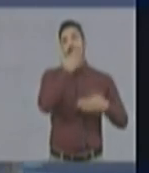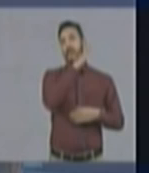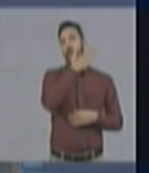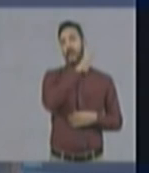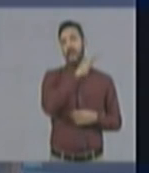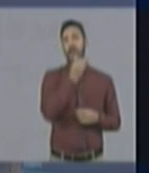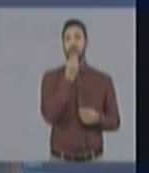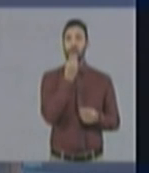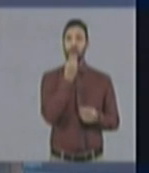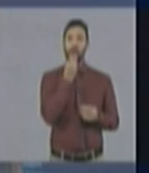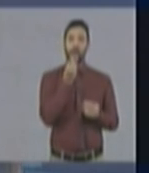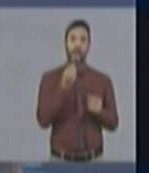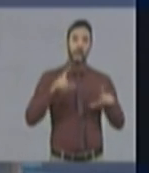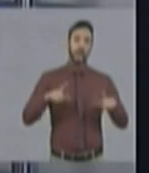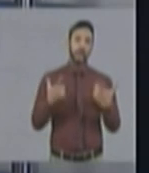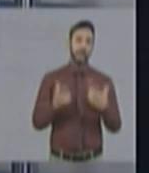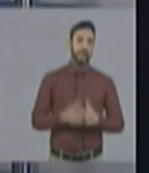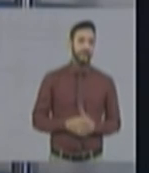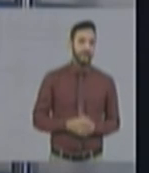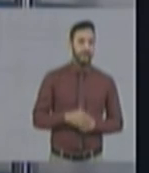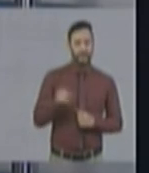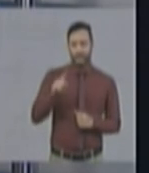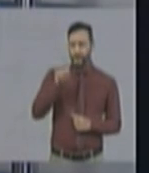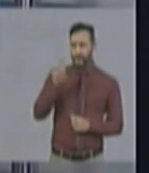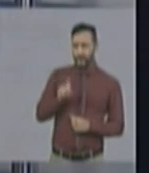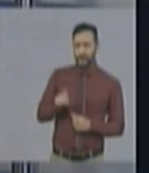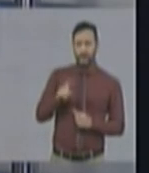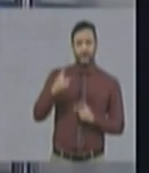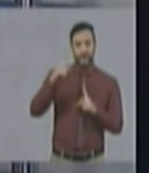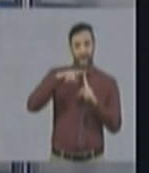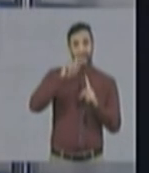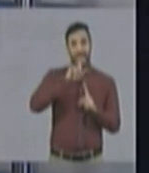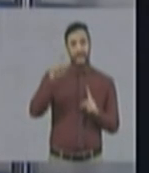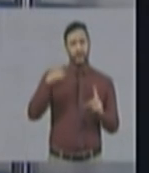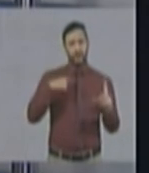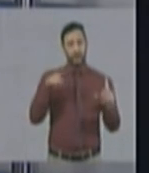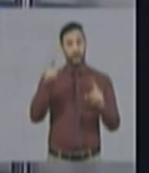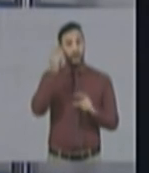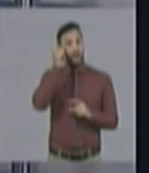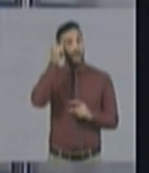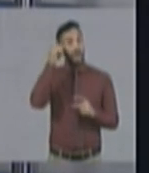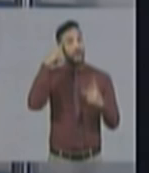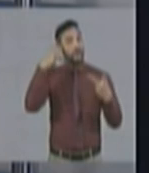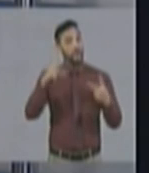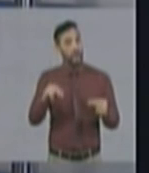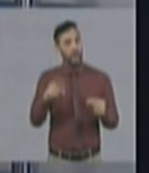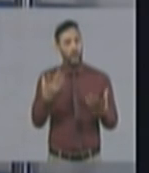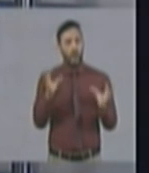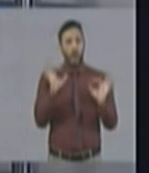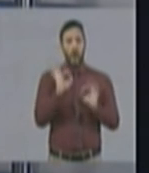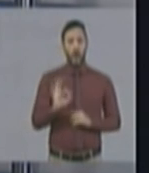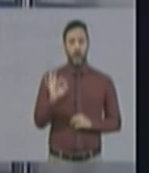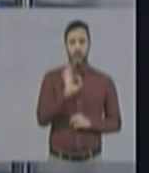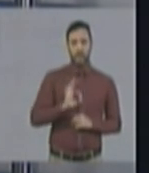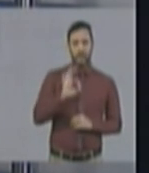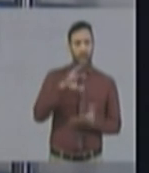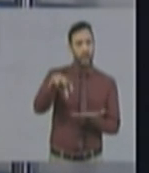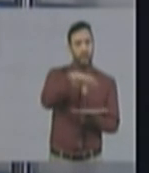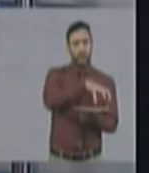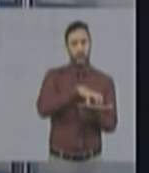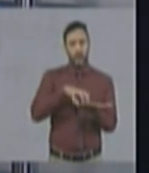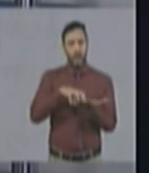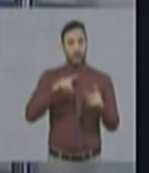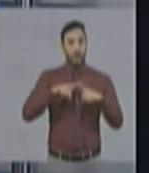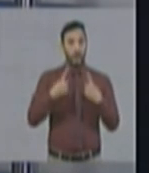tipo de servicio. Bernardo, un tema que observábamos, incluso no sé si será tu experiencia también, es la organización en el lugar, porque